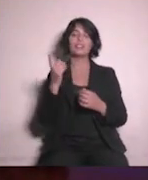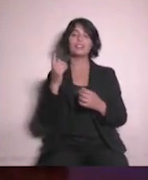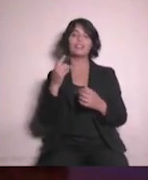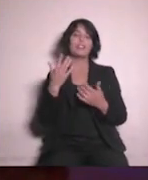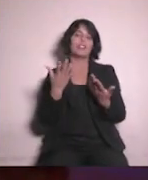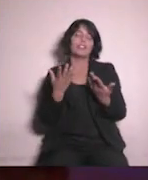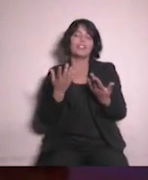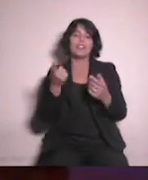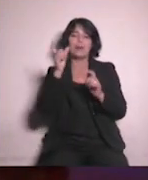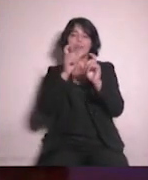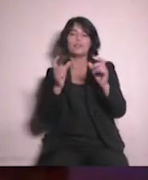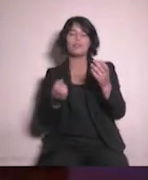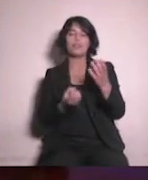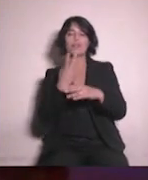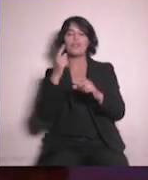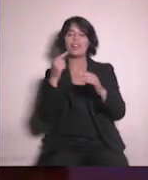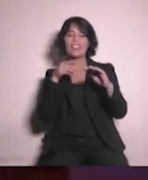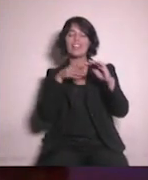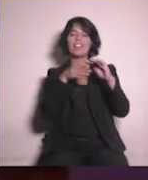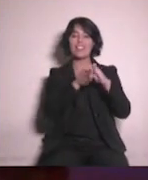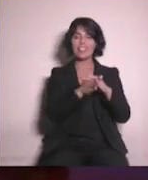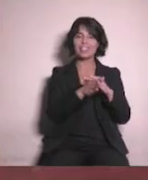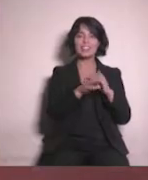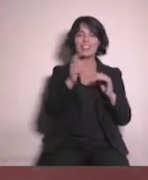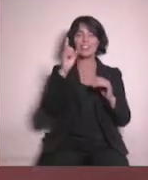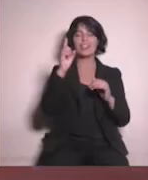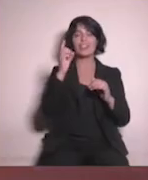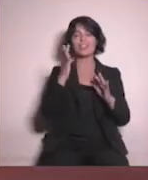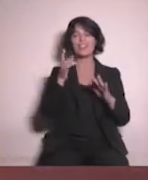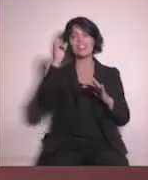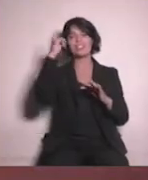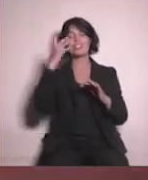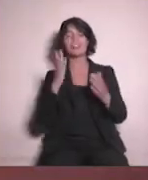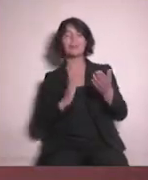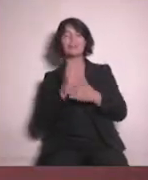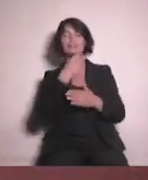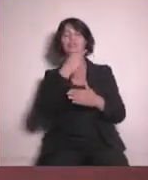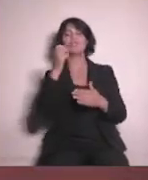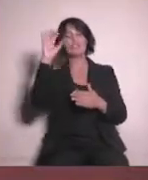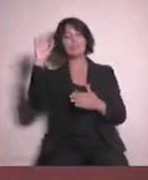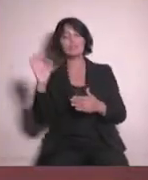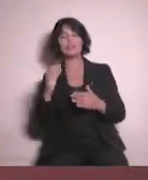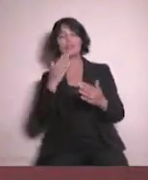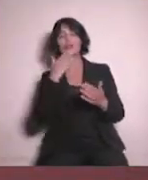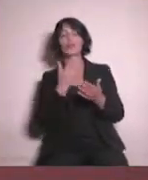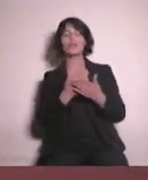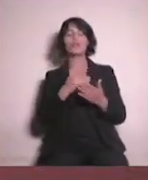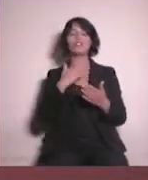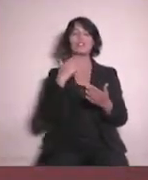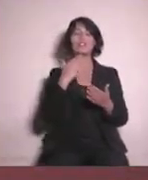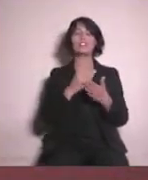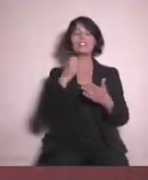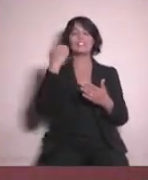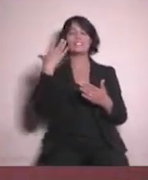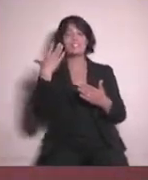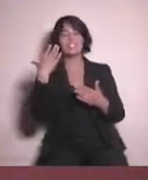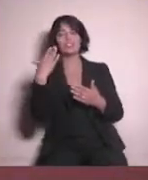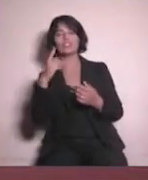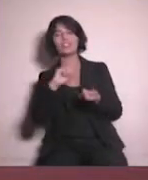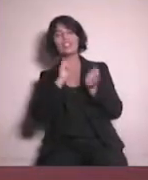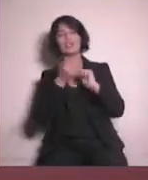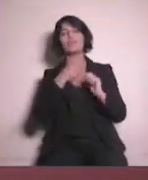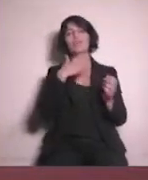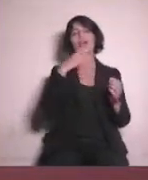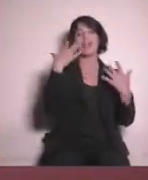debe reconocerse que está en un activo de 200. Después de que está en 5 y va a 10, el bono va a bajar de 200 a